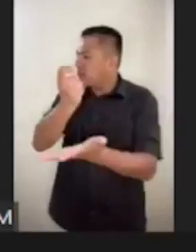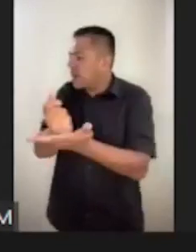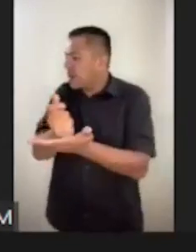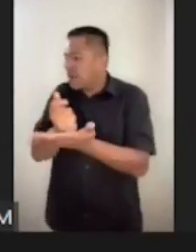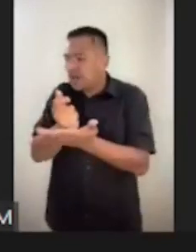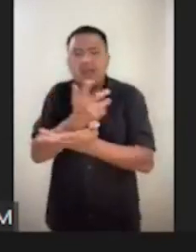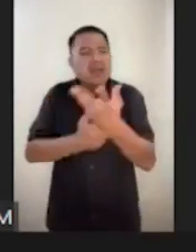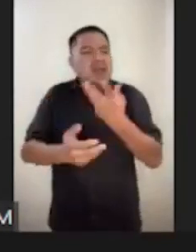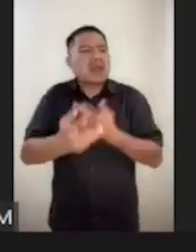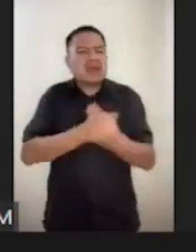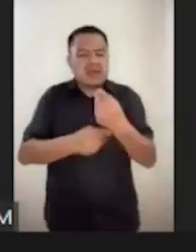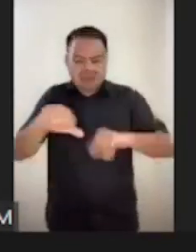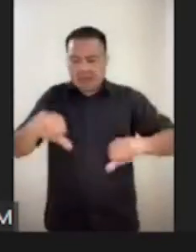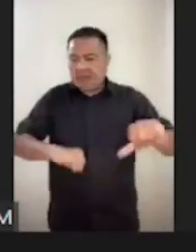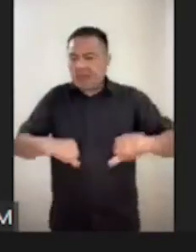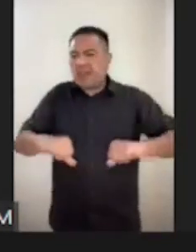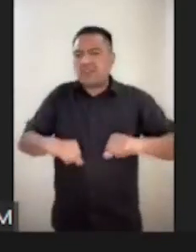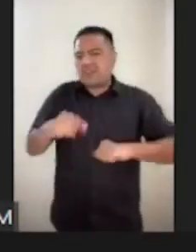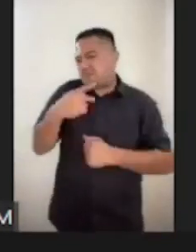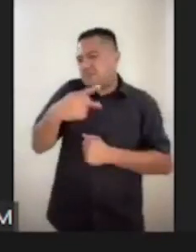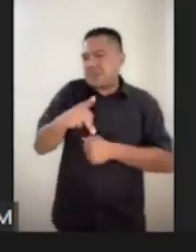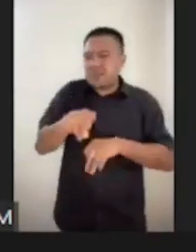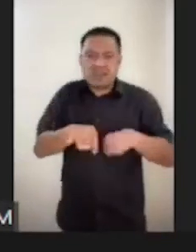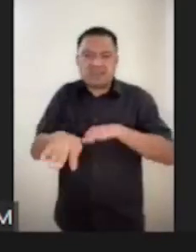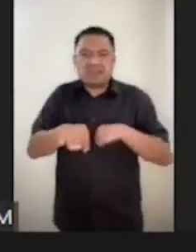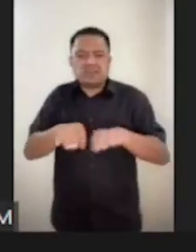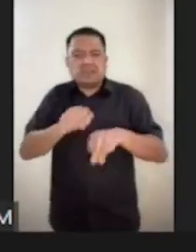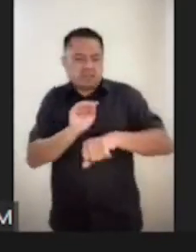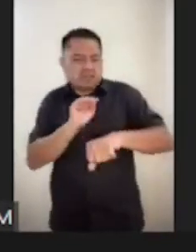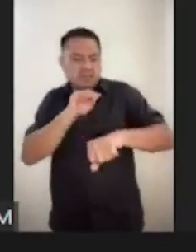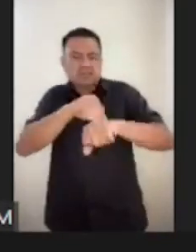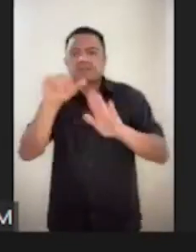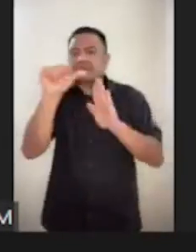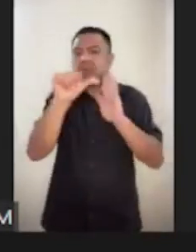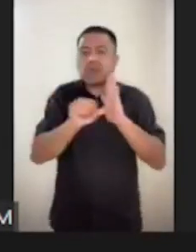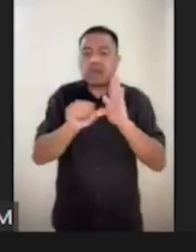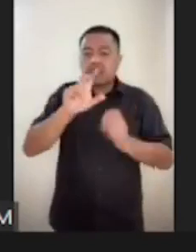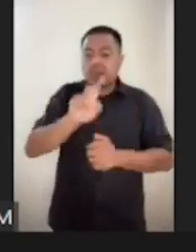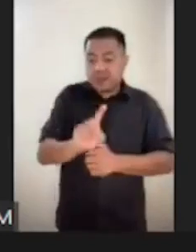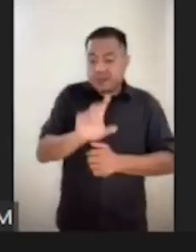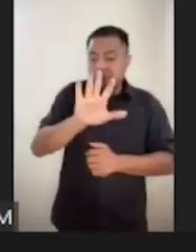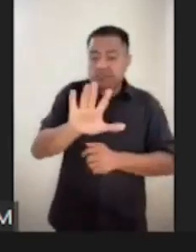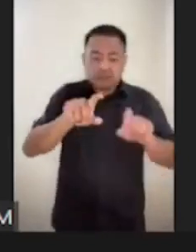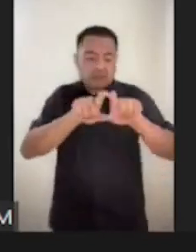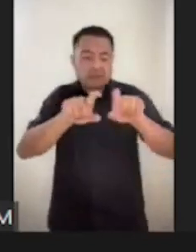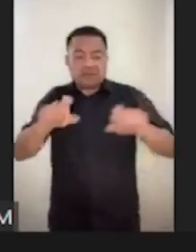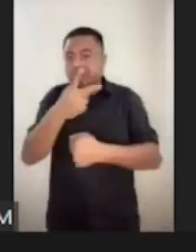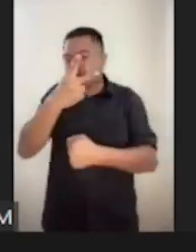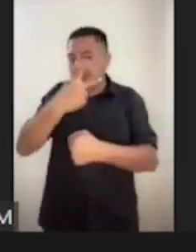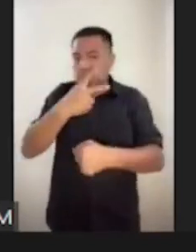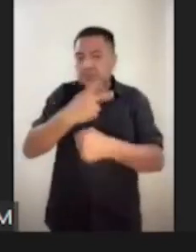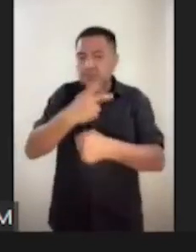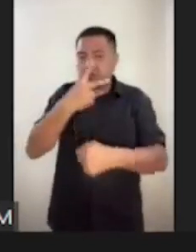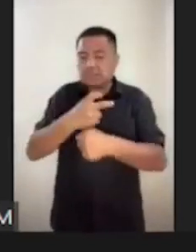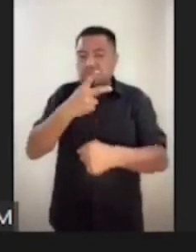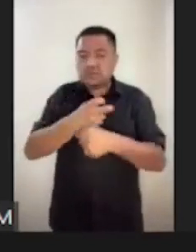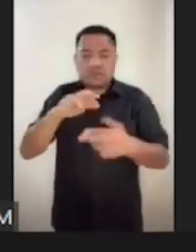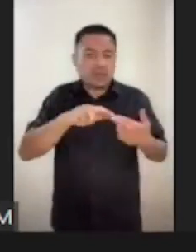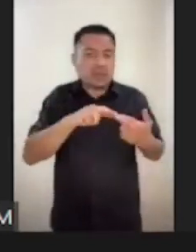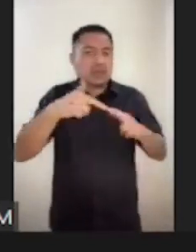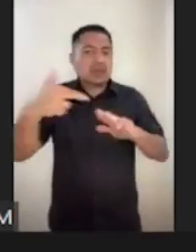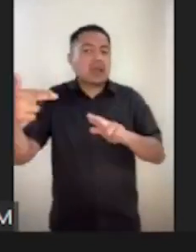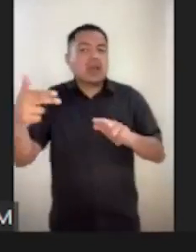económica por el ejercicio de la función consagrado en el artículo 35, fracción segunda, en relación